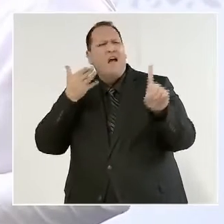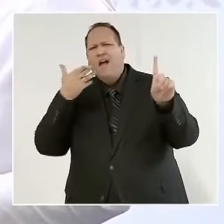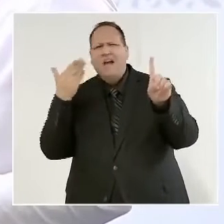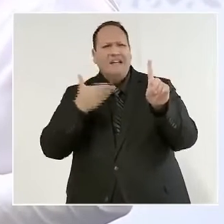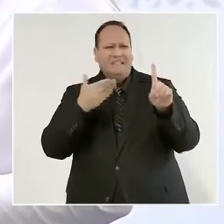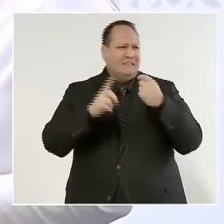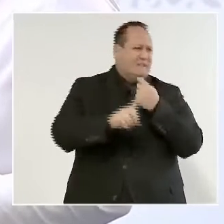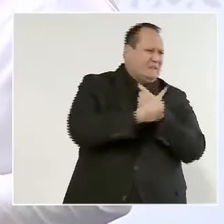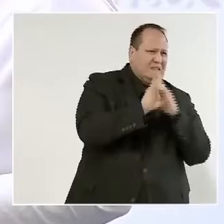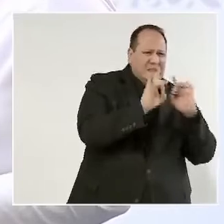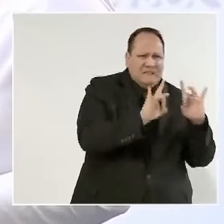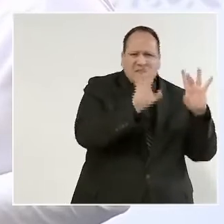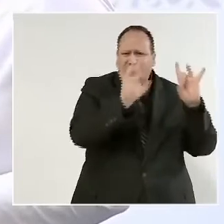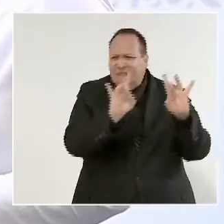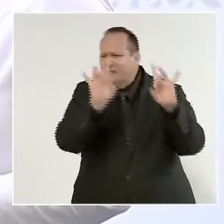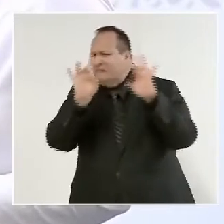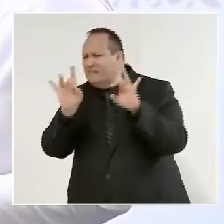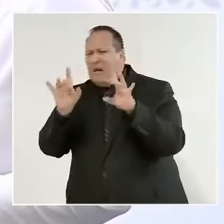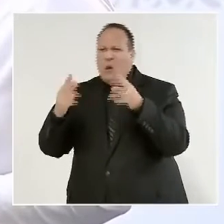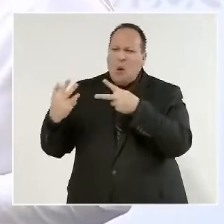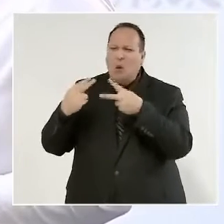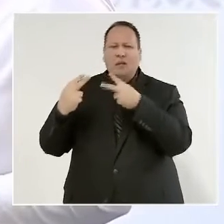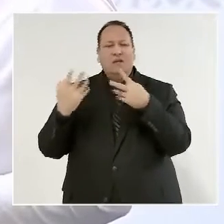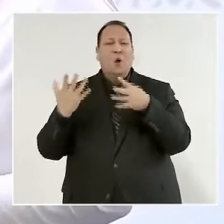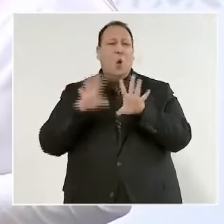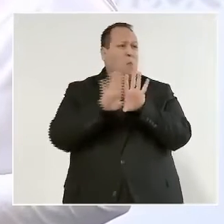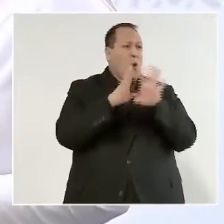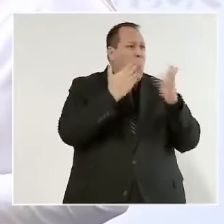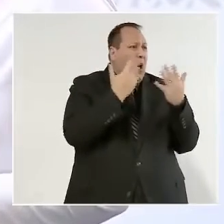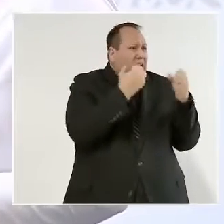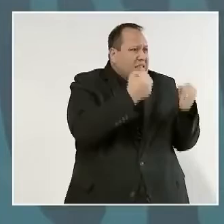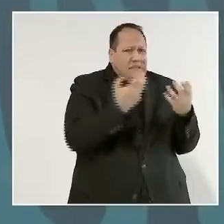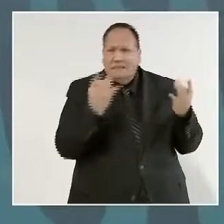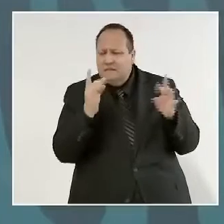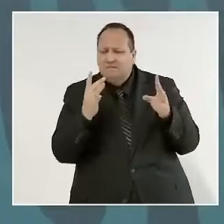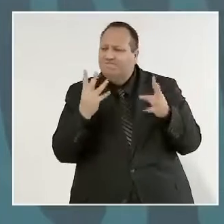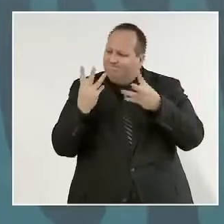salidas y soluciones al problema de la violencia y la inseguridad.